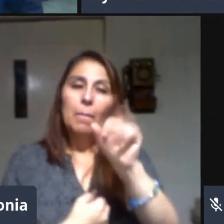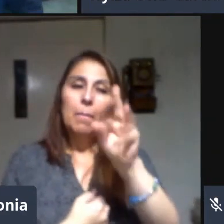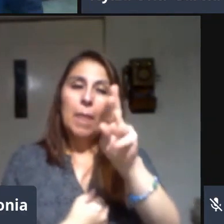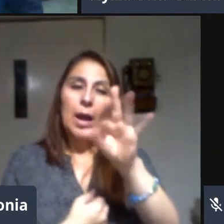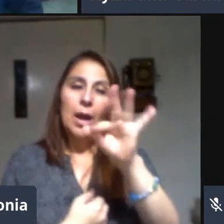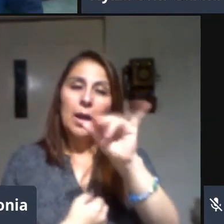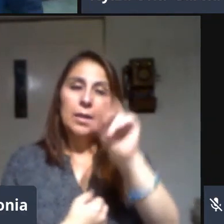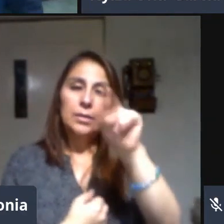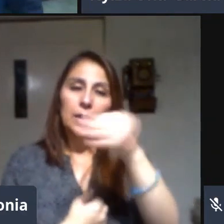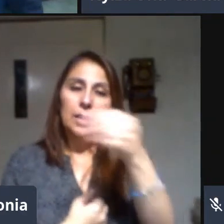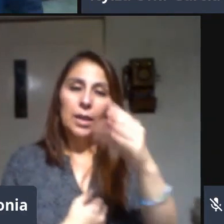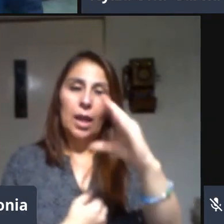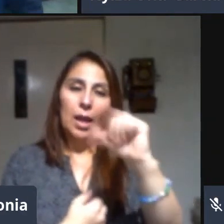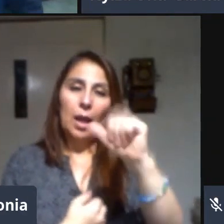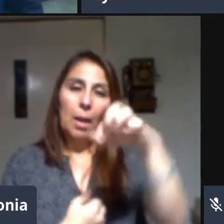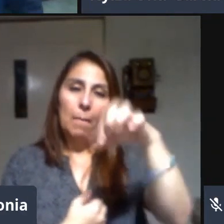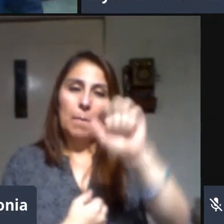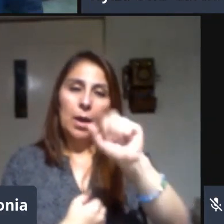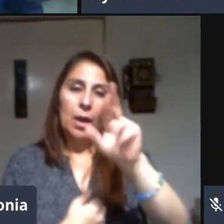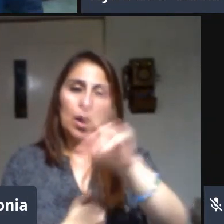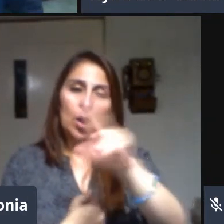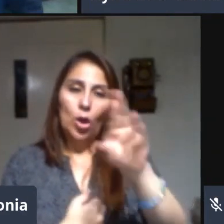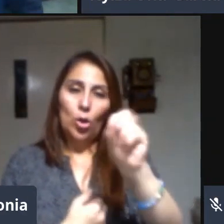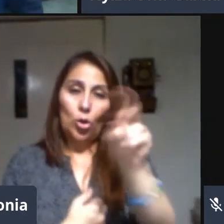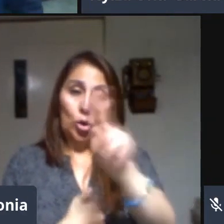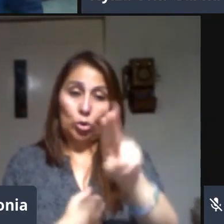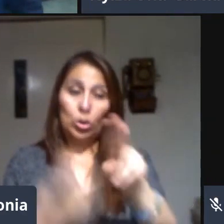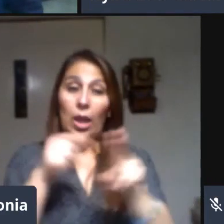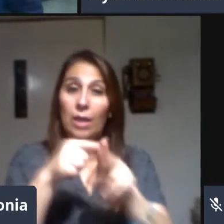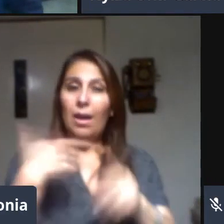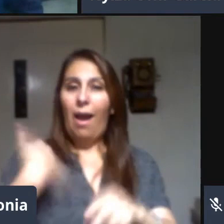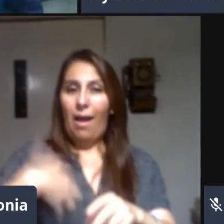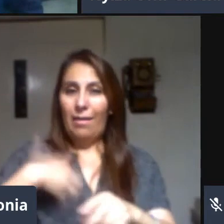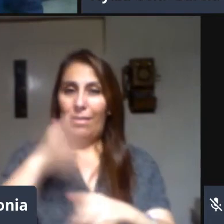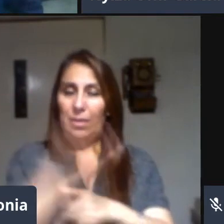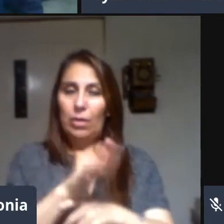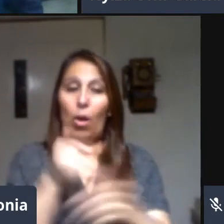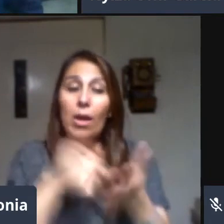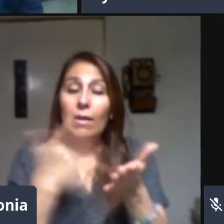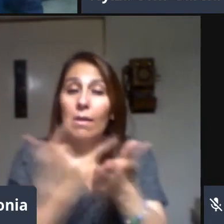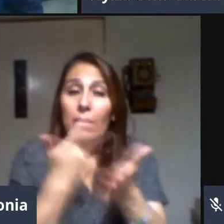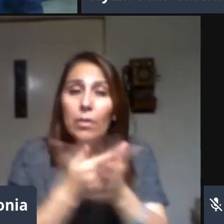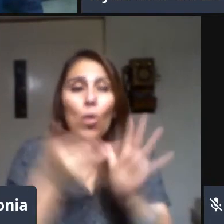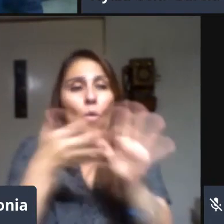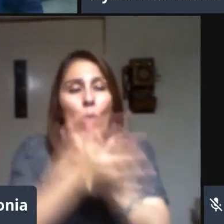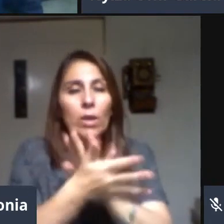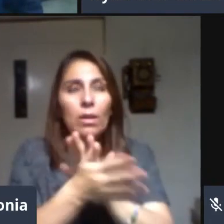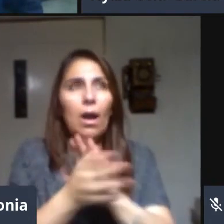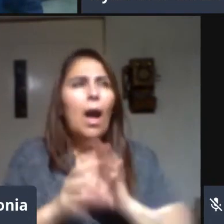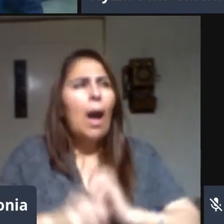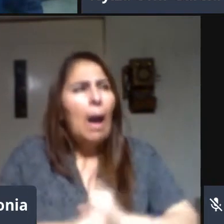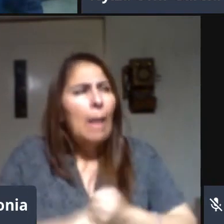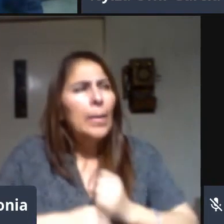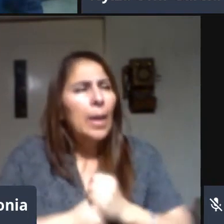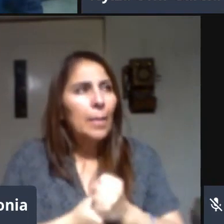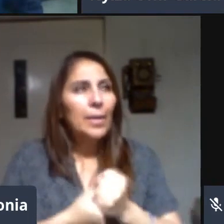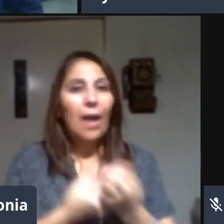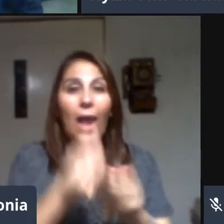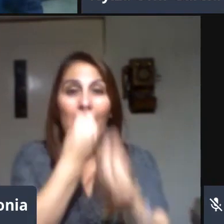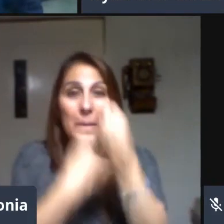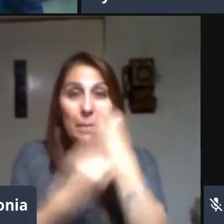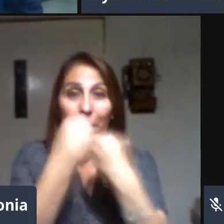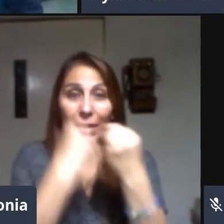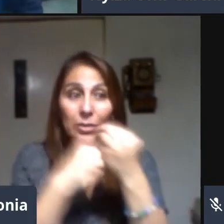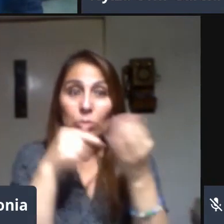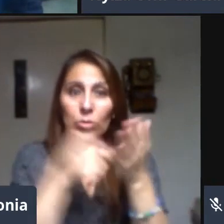argentino y en este libro él va contando justamente todo el tema del hambre en cuestión de alimentos entonces comienza este libro comienza muy muy